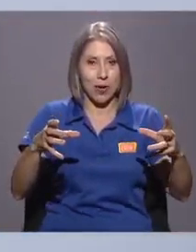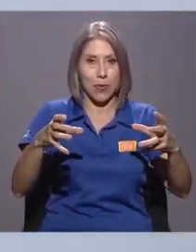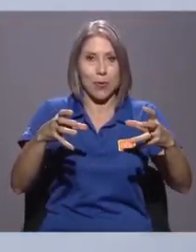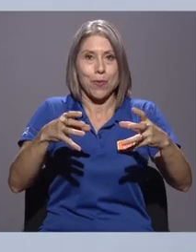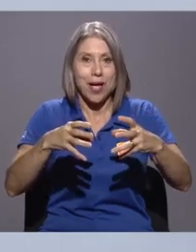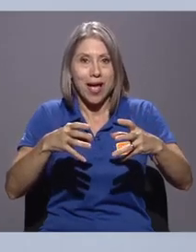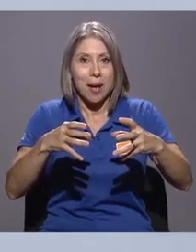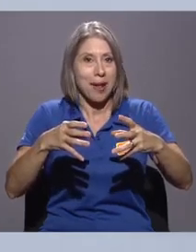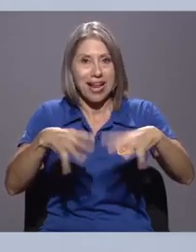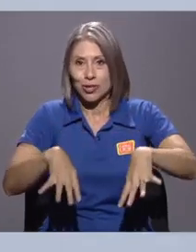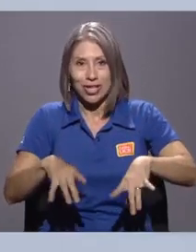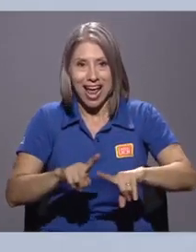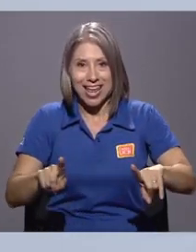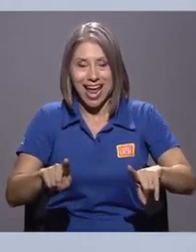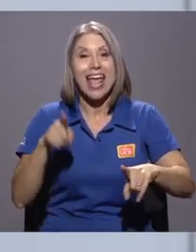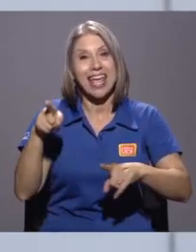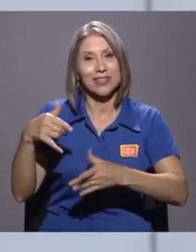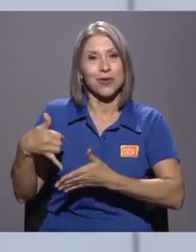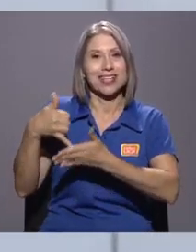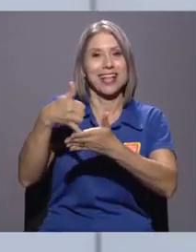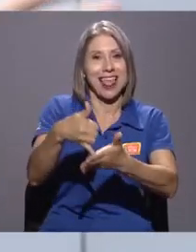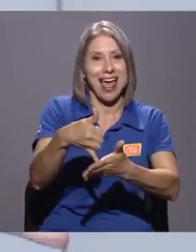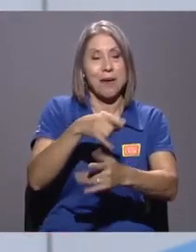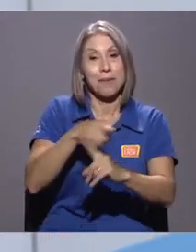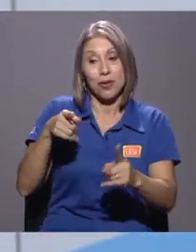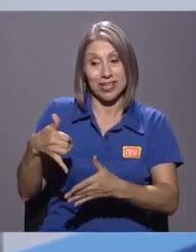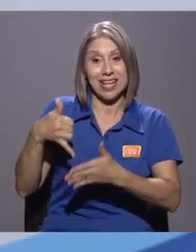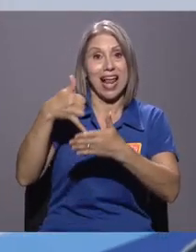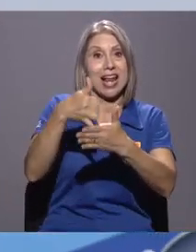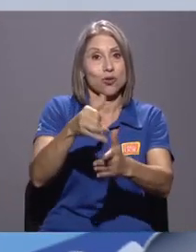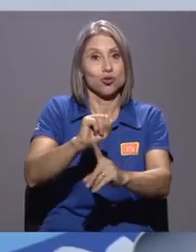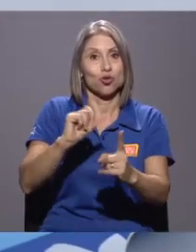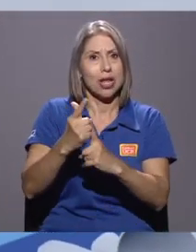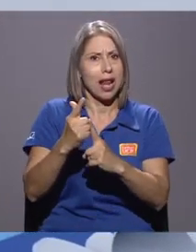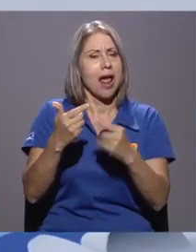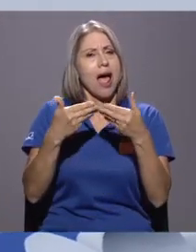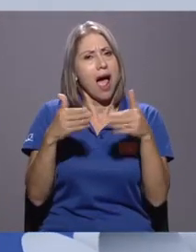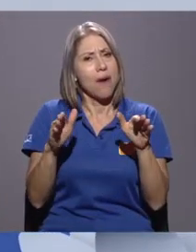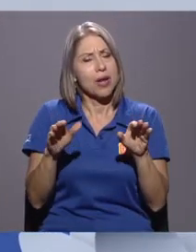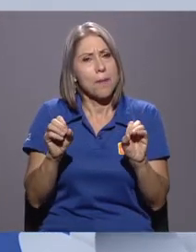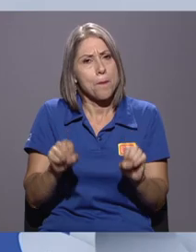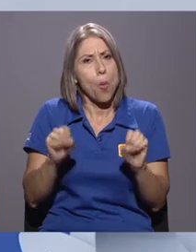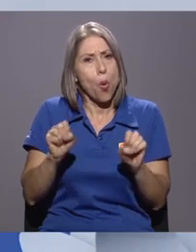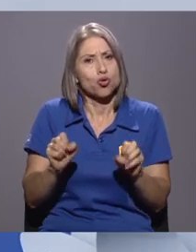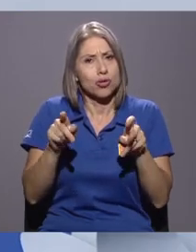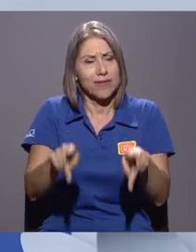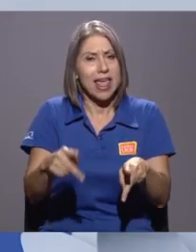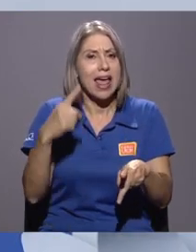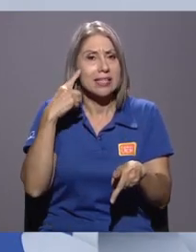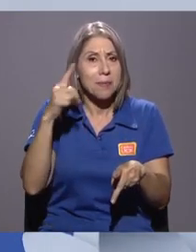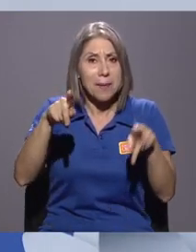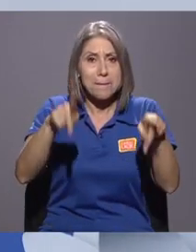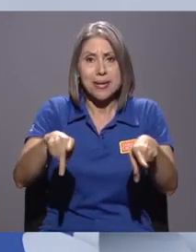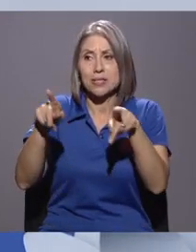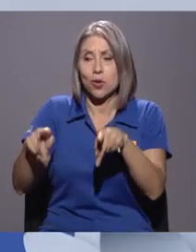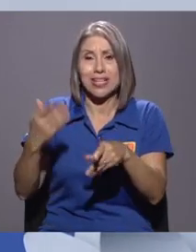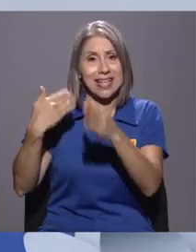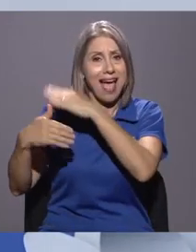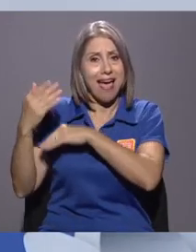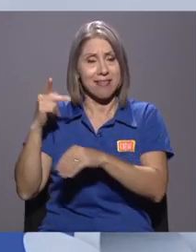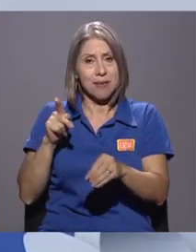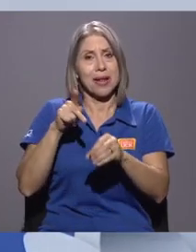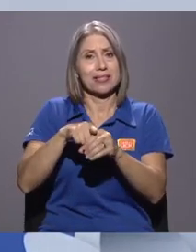que se le da pero es un galardón social que ha abierto muchas posibilidades para las candidaturas que han participado porque les